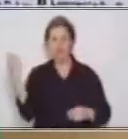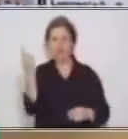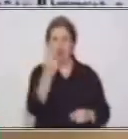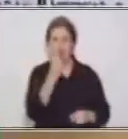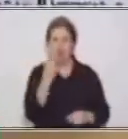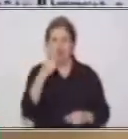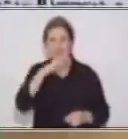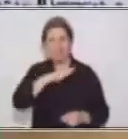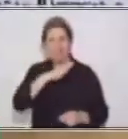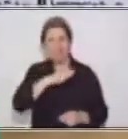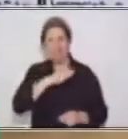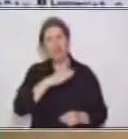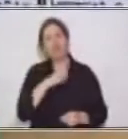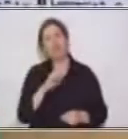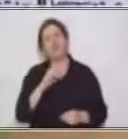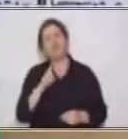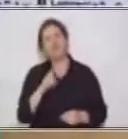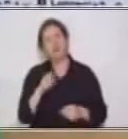acá es lo que ella compró.